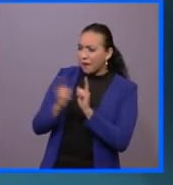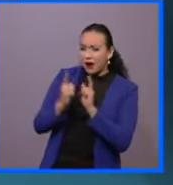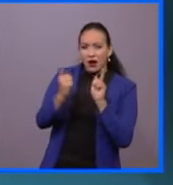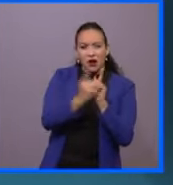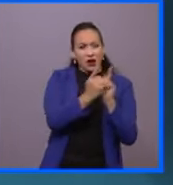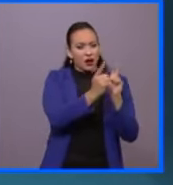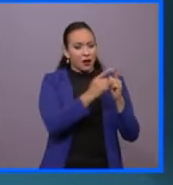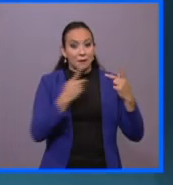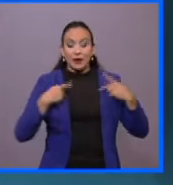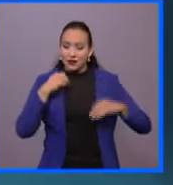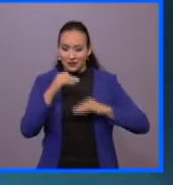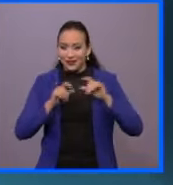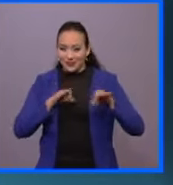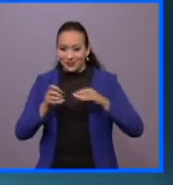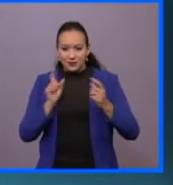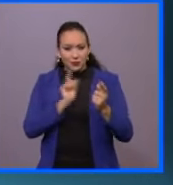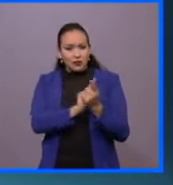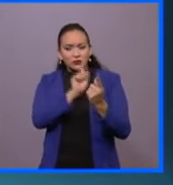las personas